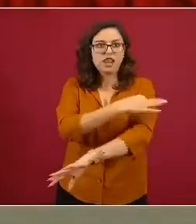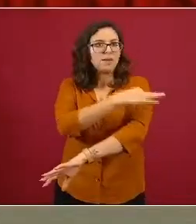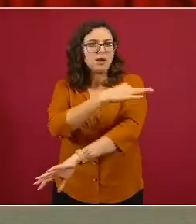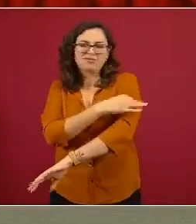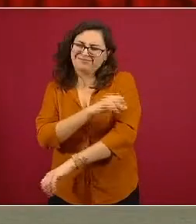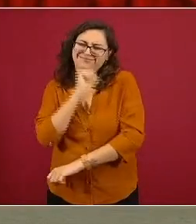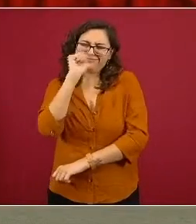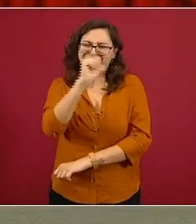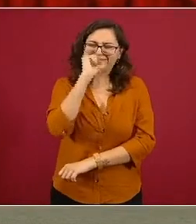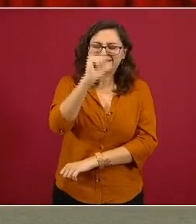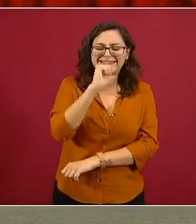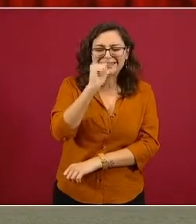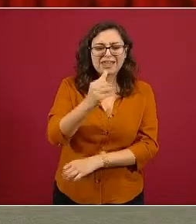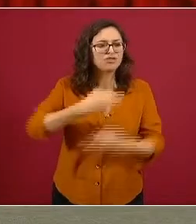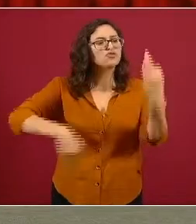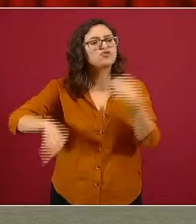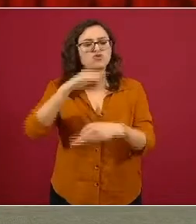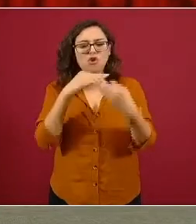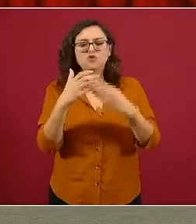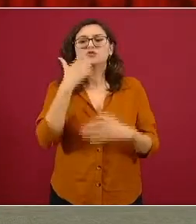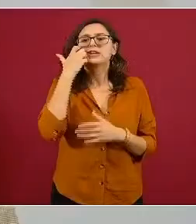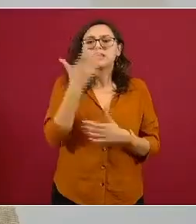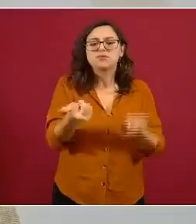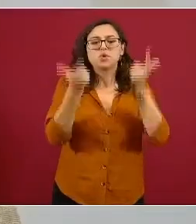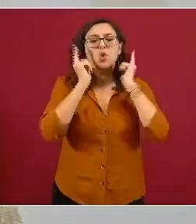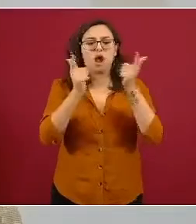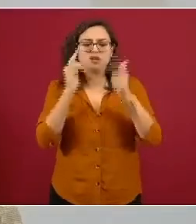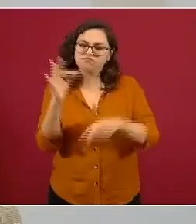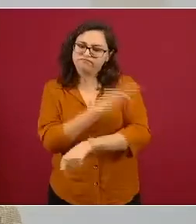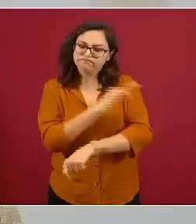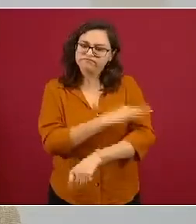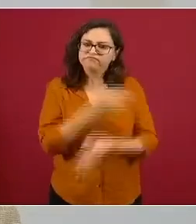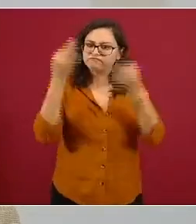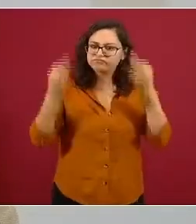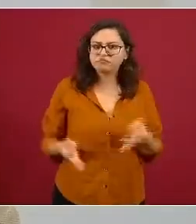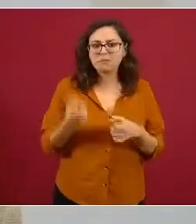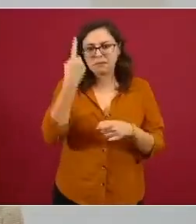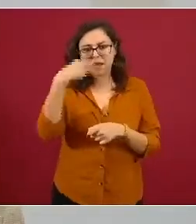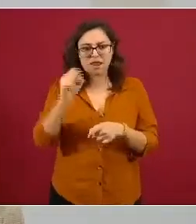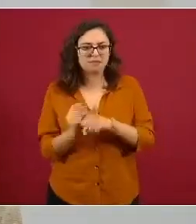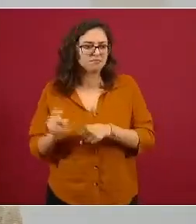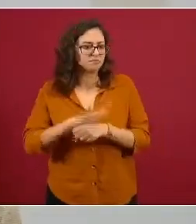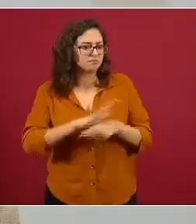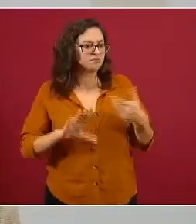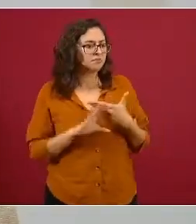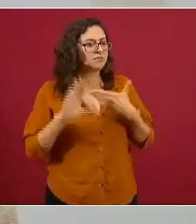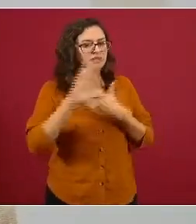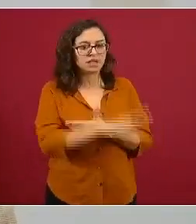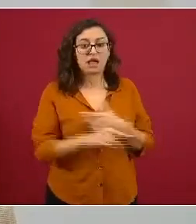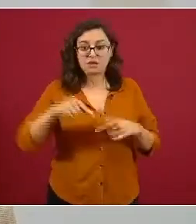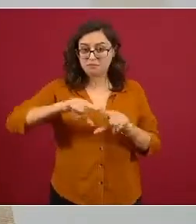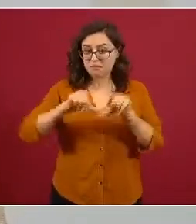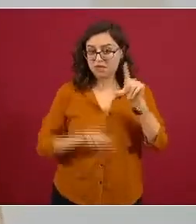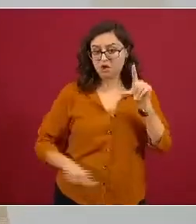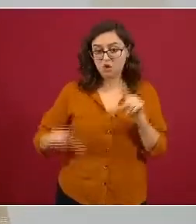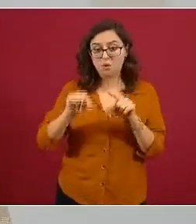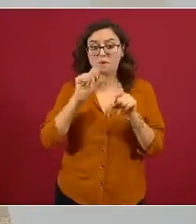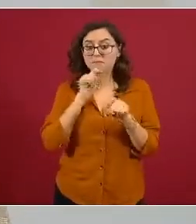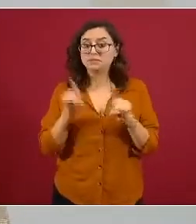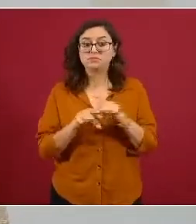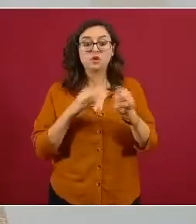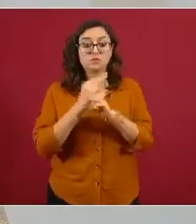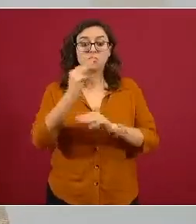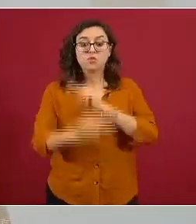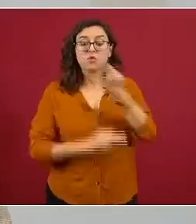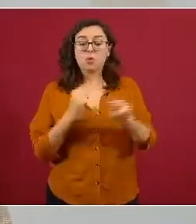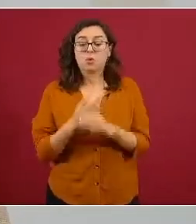alguna y quisiéramos todos tener muy pronto una vacuna contra COVID-19, no solo en México, en el mundo entero. Pero lo que podemos